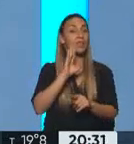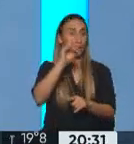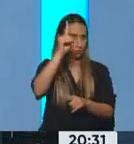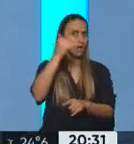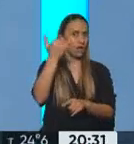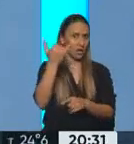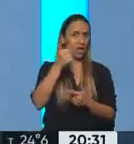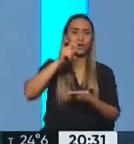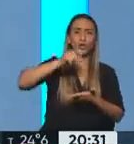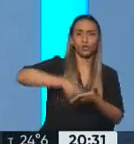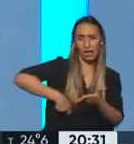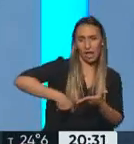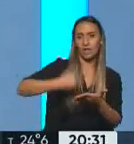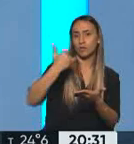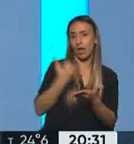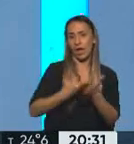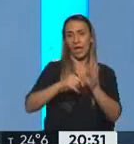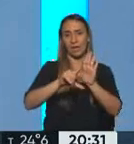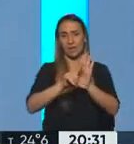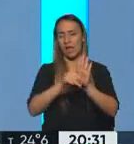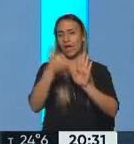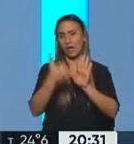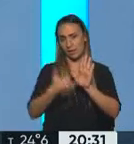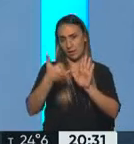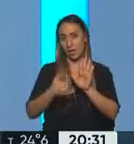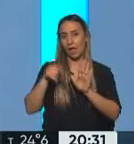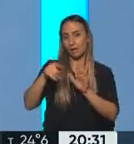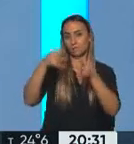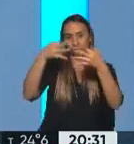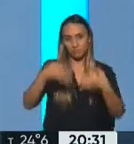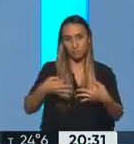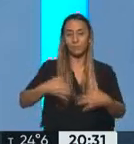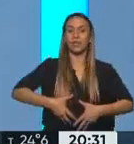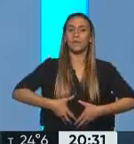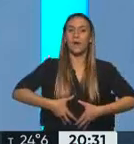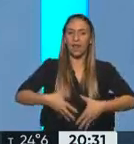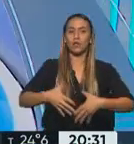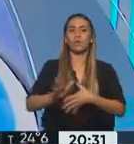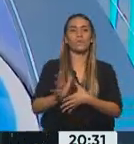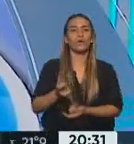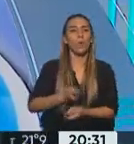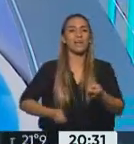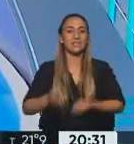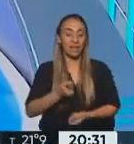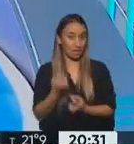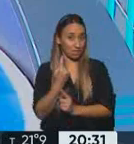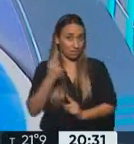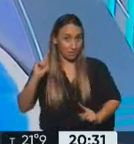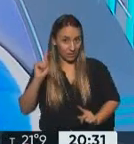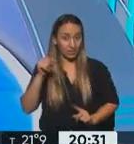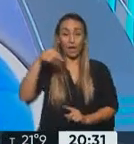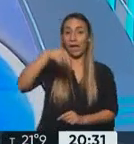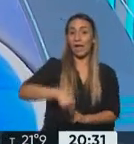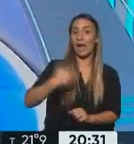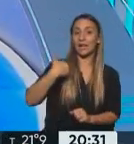contrato, hay un marco regulatorio y ahí se habla más de un tipo de gestación comercial. Sí. En cambio, como en Argentina esto no se